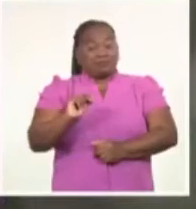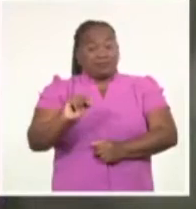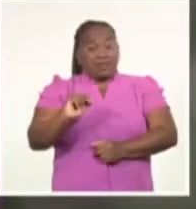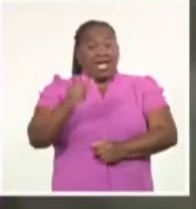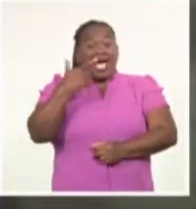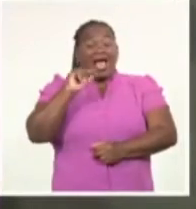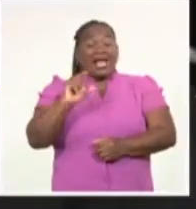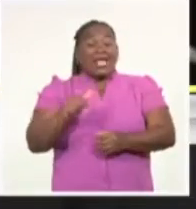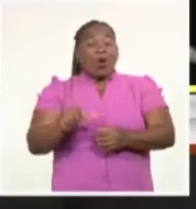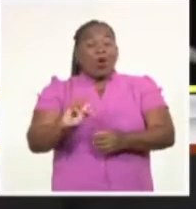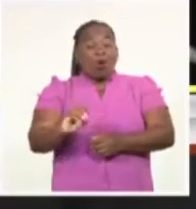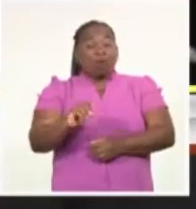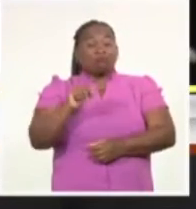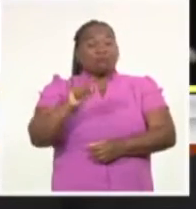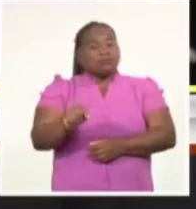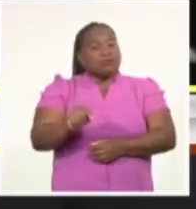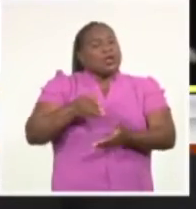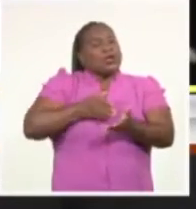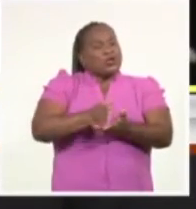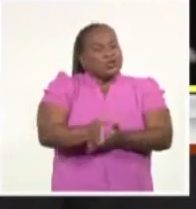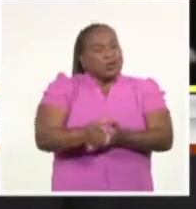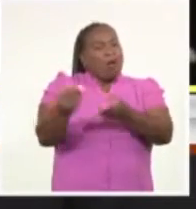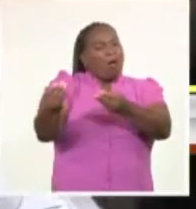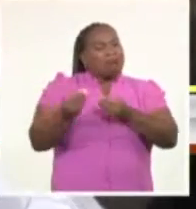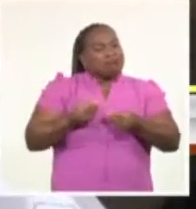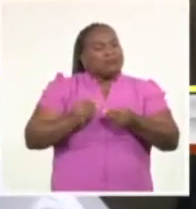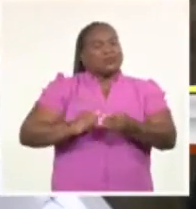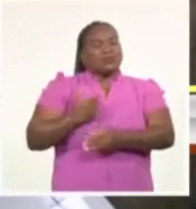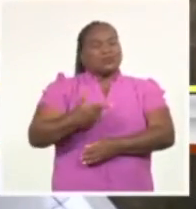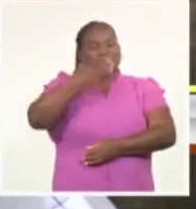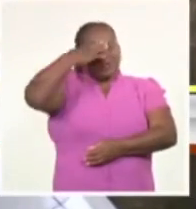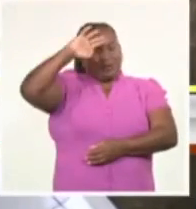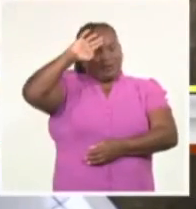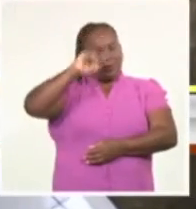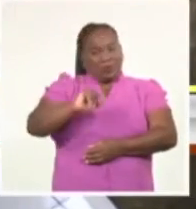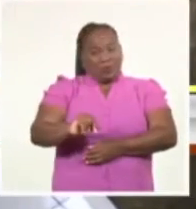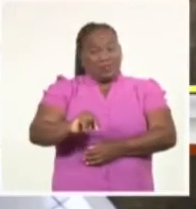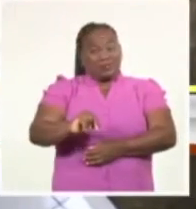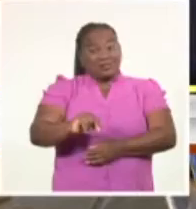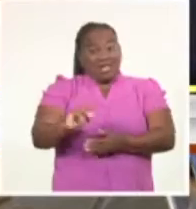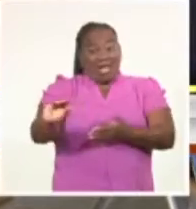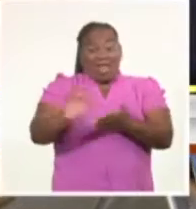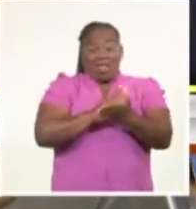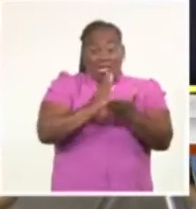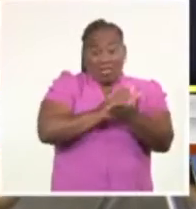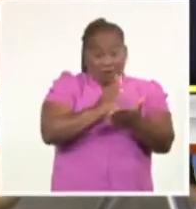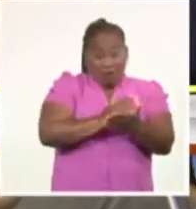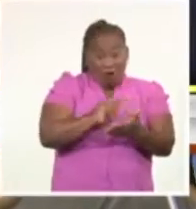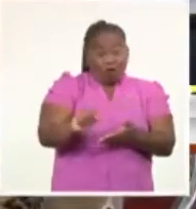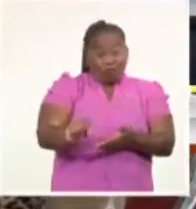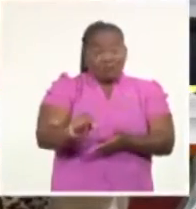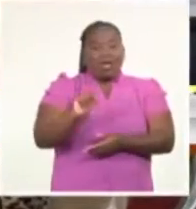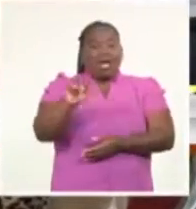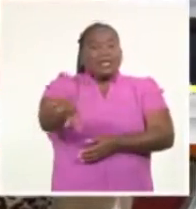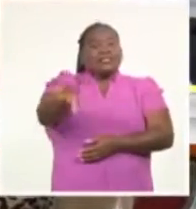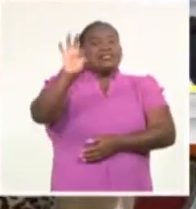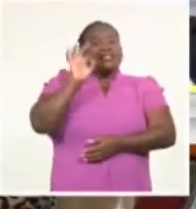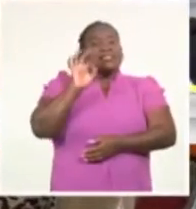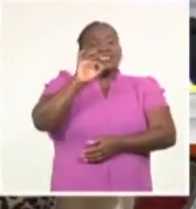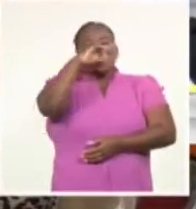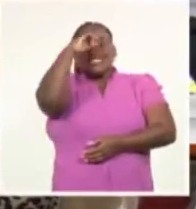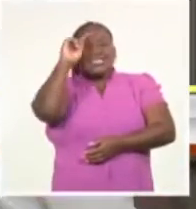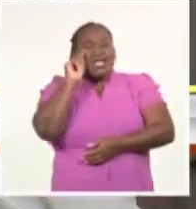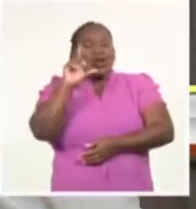Carpentier continúa iluminando a la cultura cubana. Por ello, El siglo de las luces fue el texto escogido para celebrar este 20 de octubre